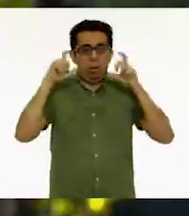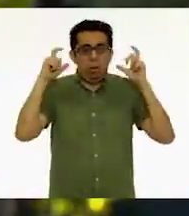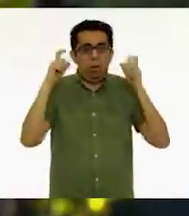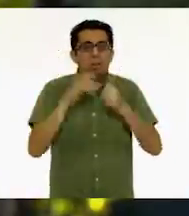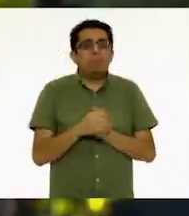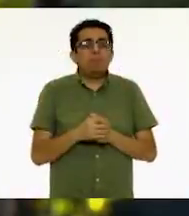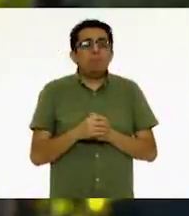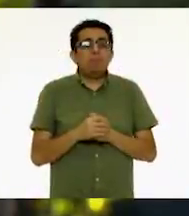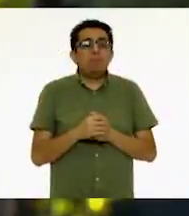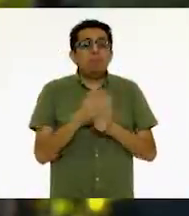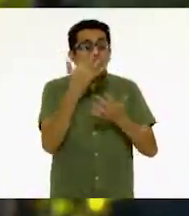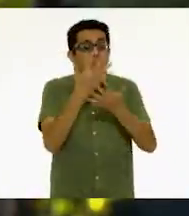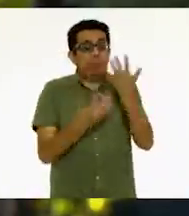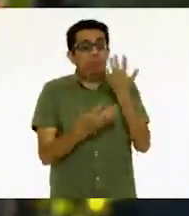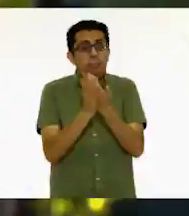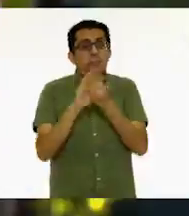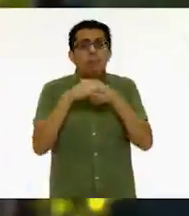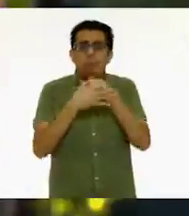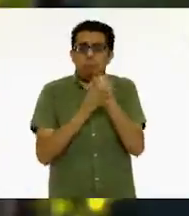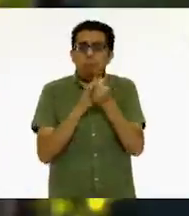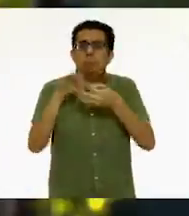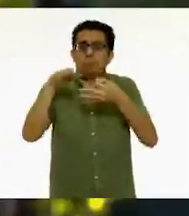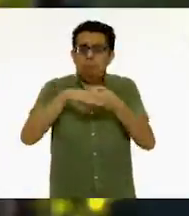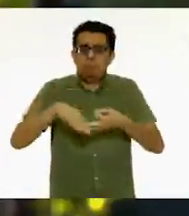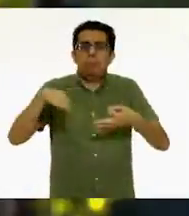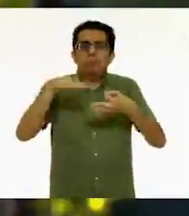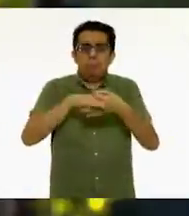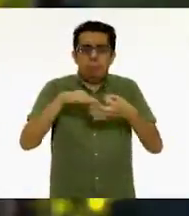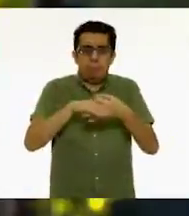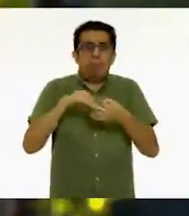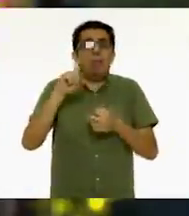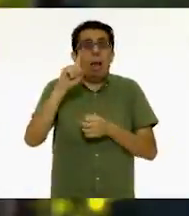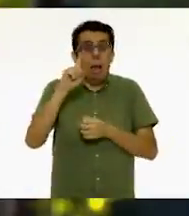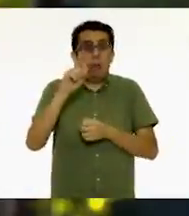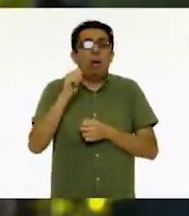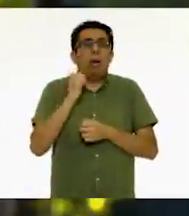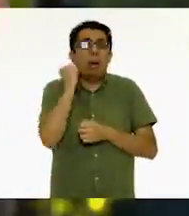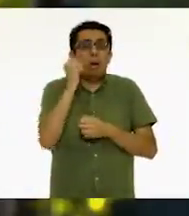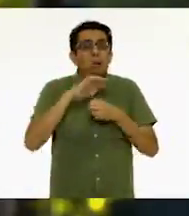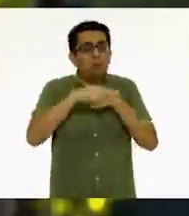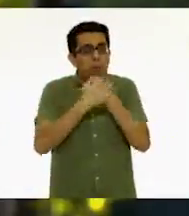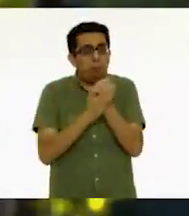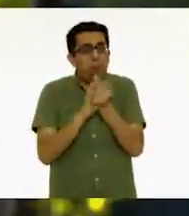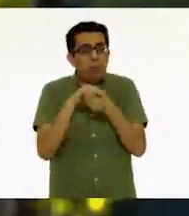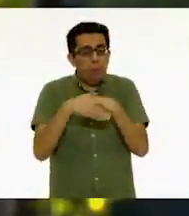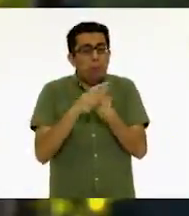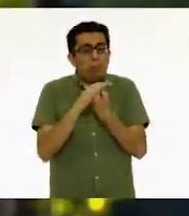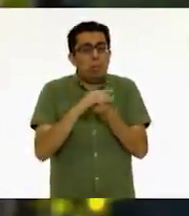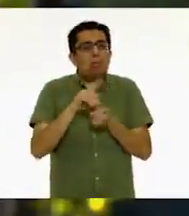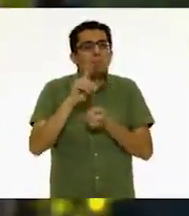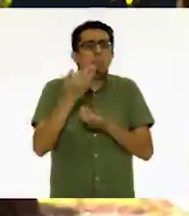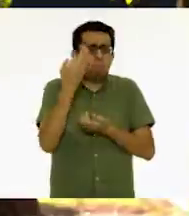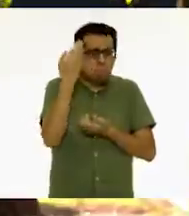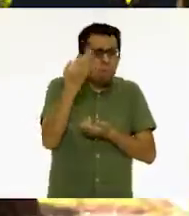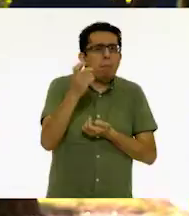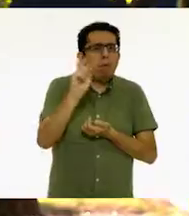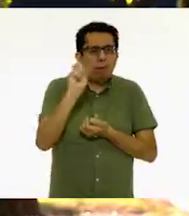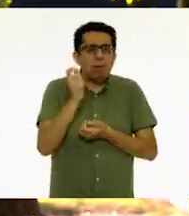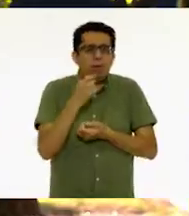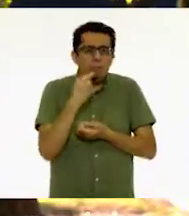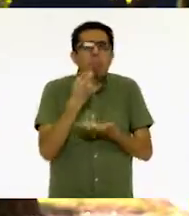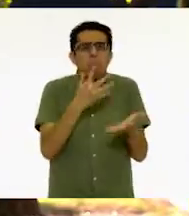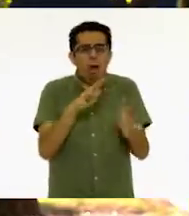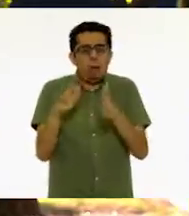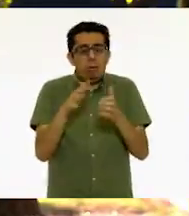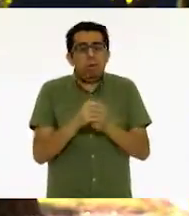cubrebocas. Lava tus manos frecuentemente con agua y con jabón por lo menos durante 20 segundos. Ahora